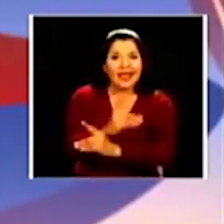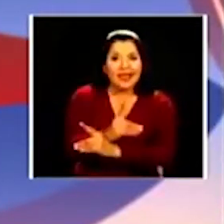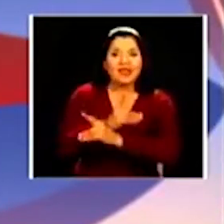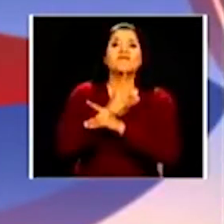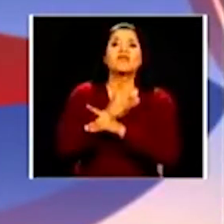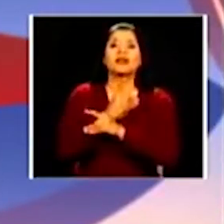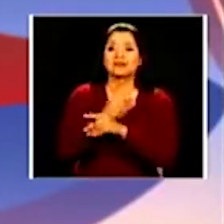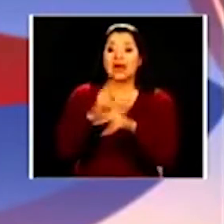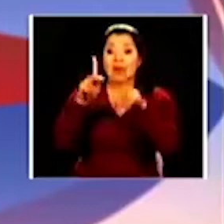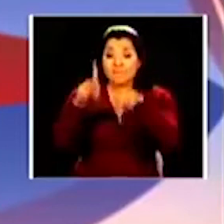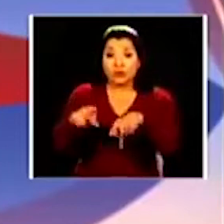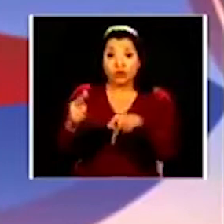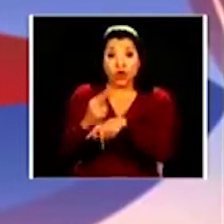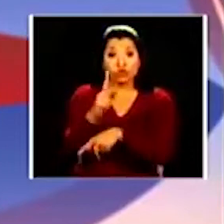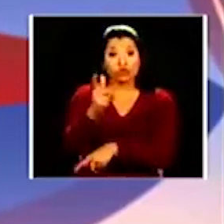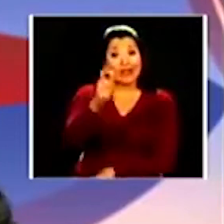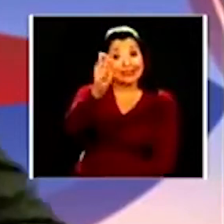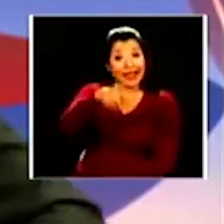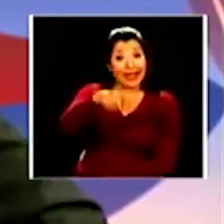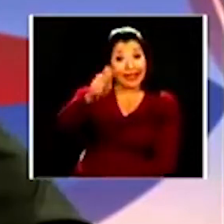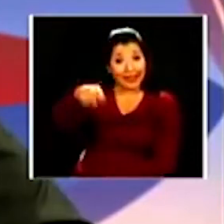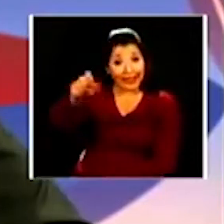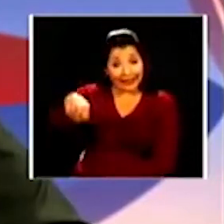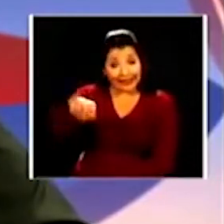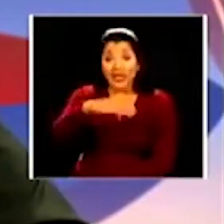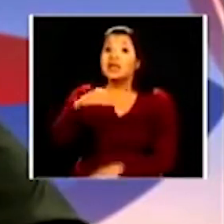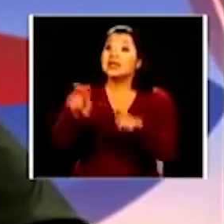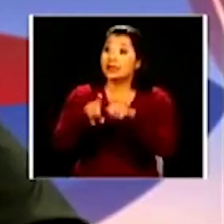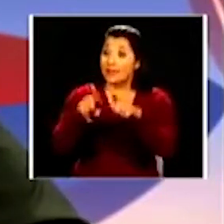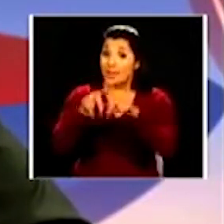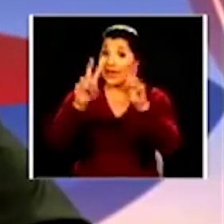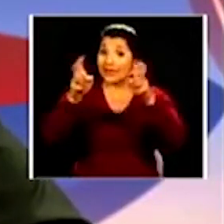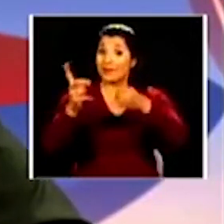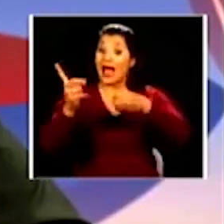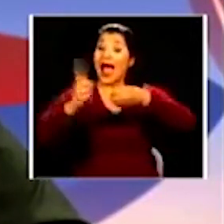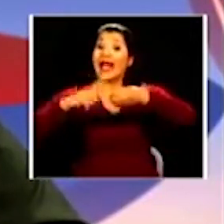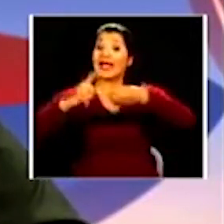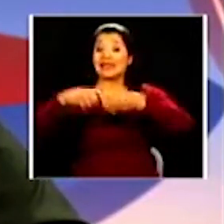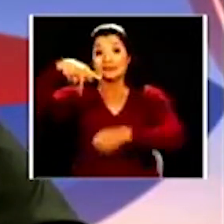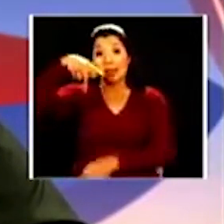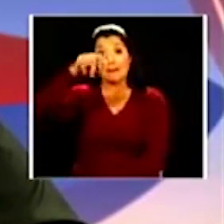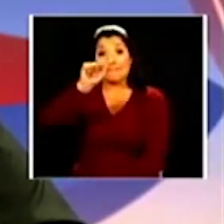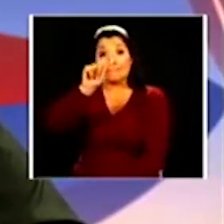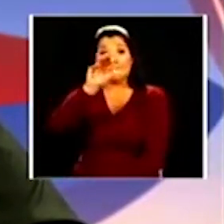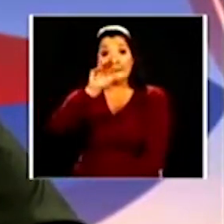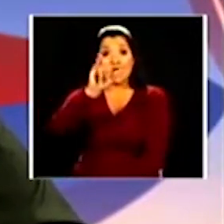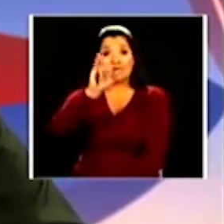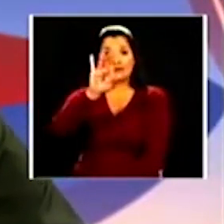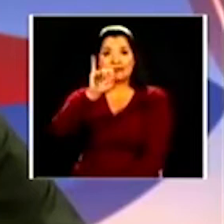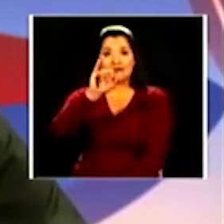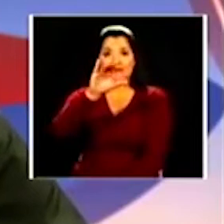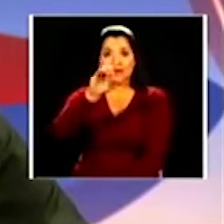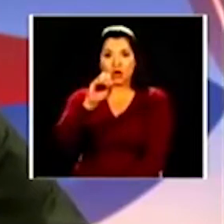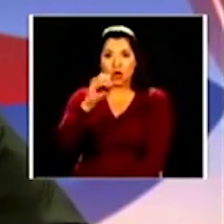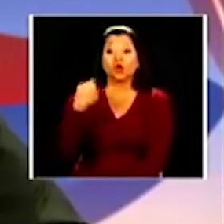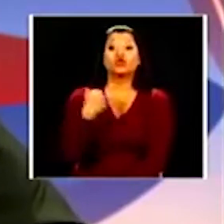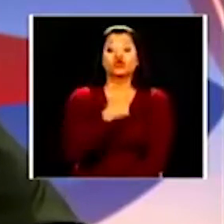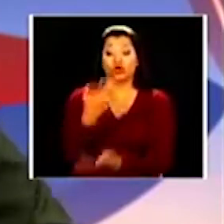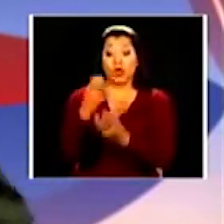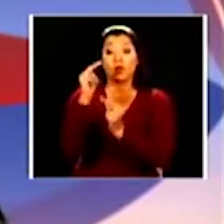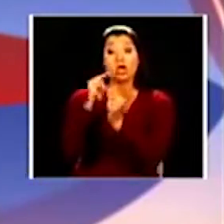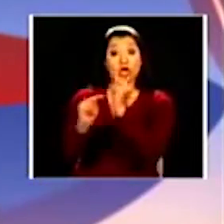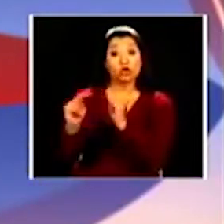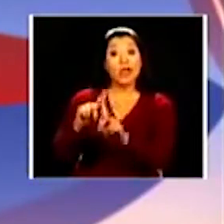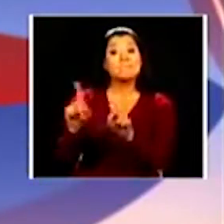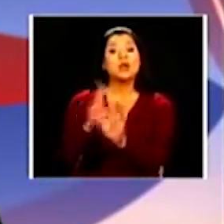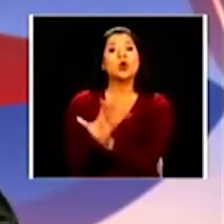crédito, y ya lo hemos dicho en el tema de Alianza del Pacífico, entraremos en la negociación siempre cuidando y protegiendo a los agricultores